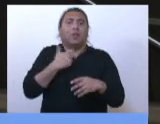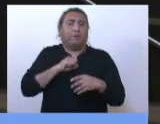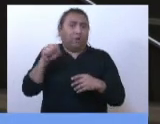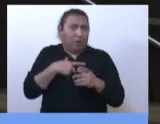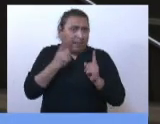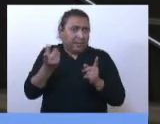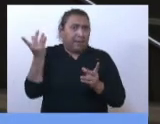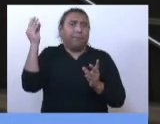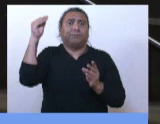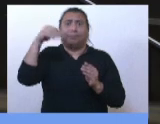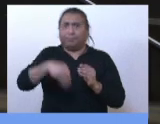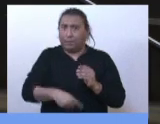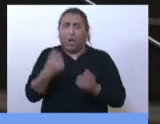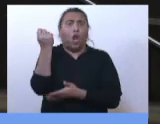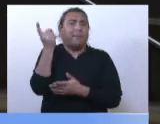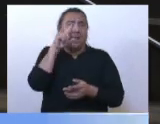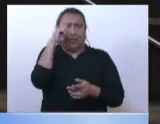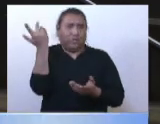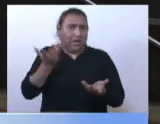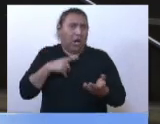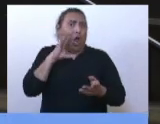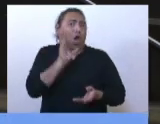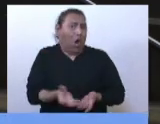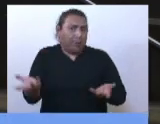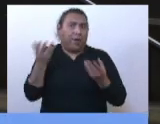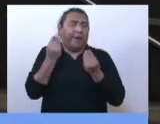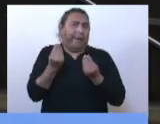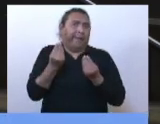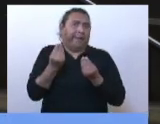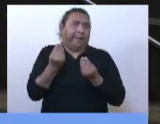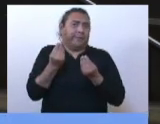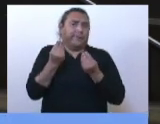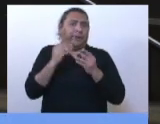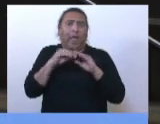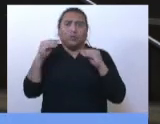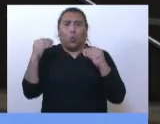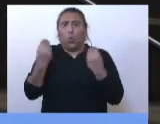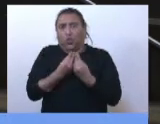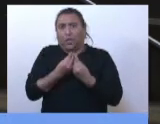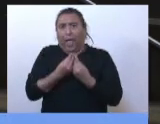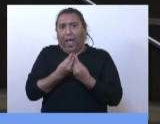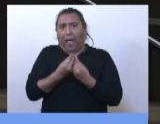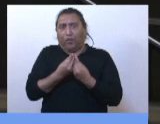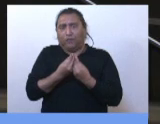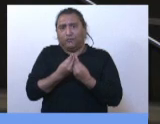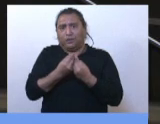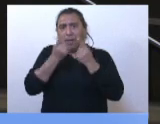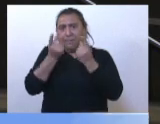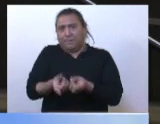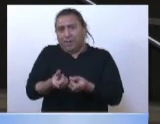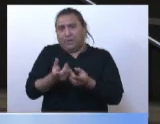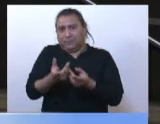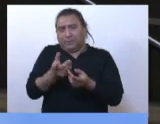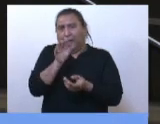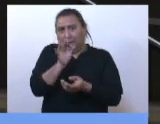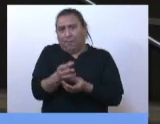nacional y obviamente que los resultados de la otra edición económica ya sabemos cuál fue